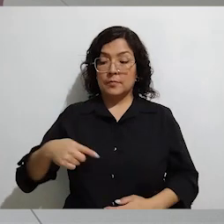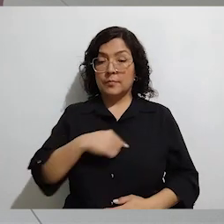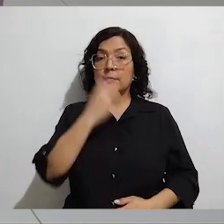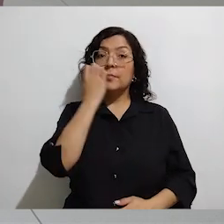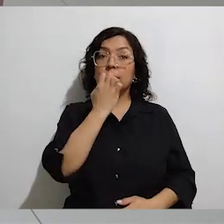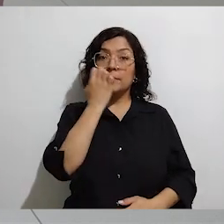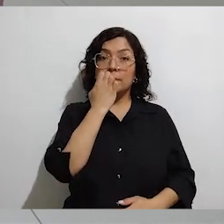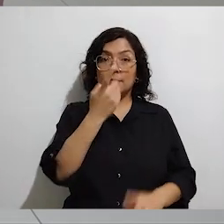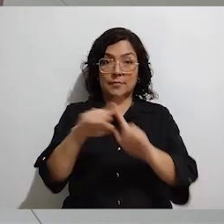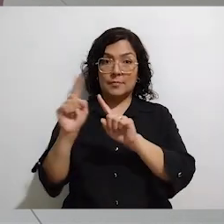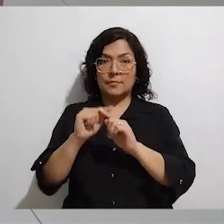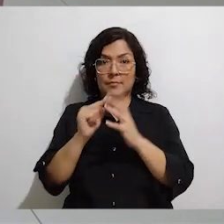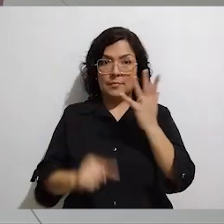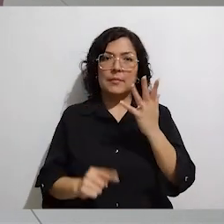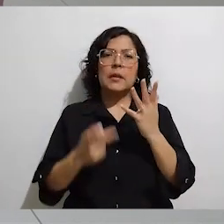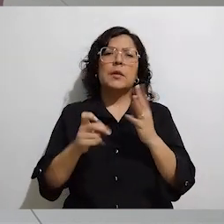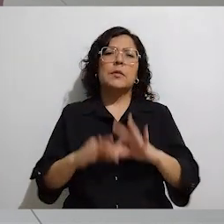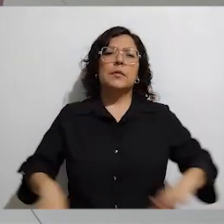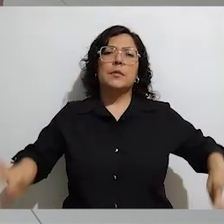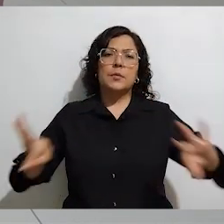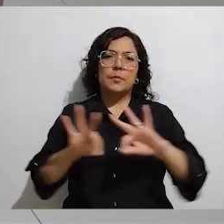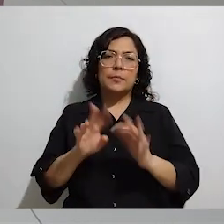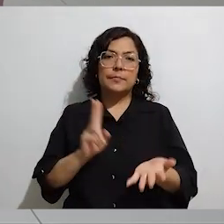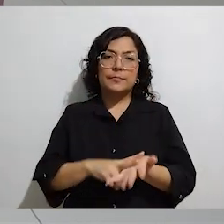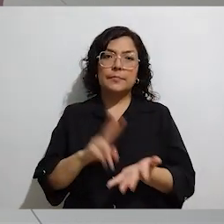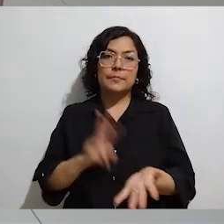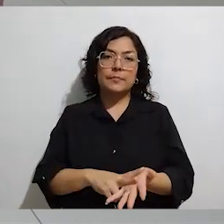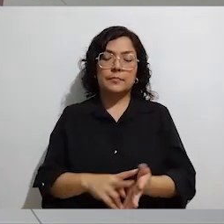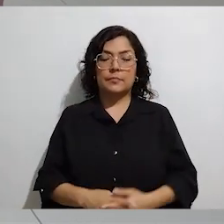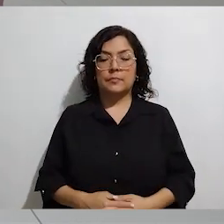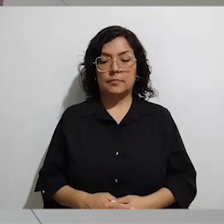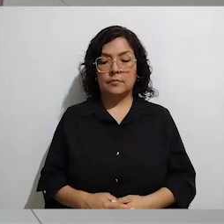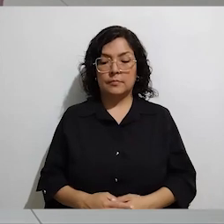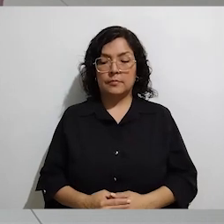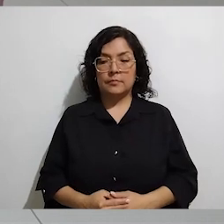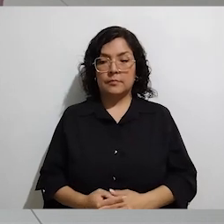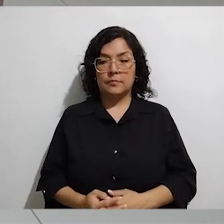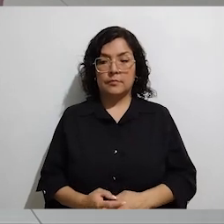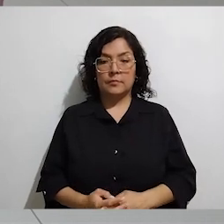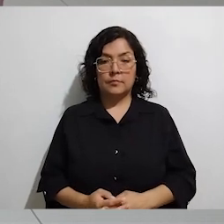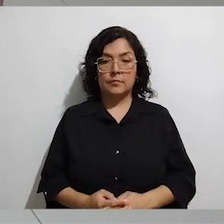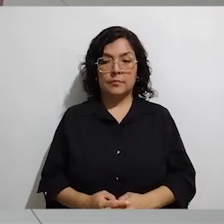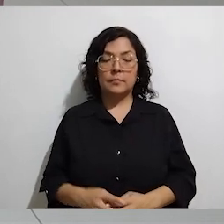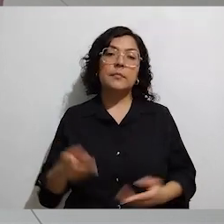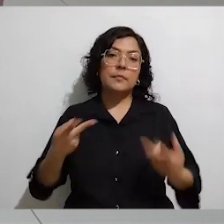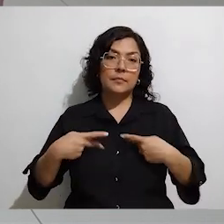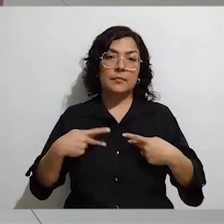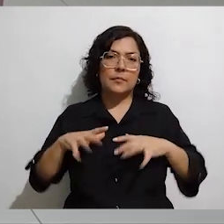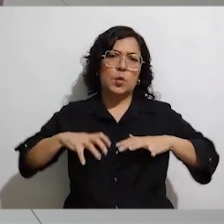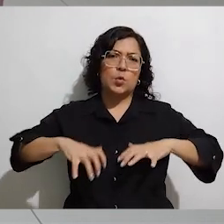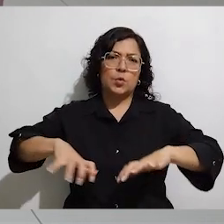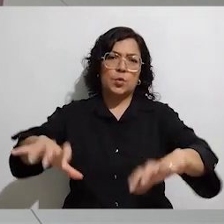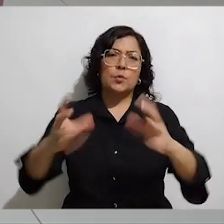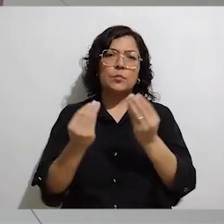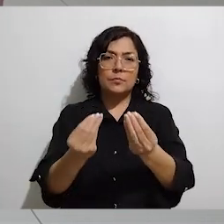educación superior es una gran tarea porque es ahí donde podemos encontrar una buena parte de aquella ciudadanía que va a